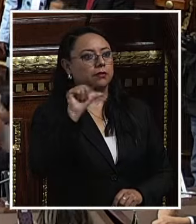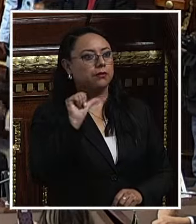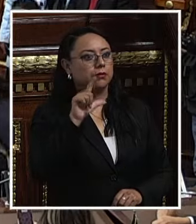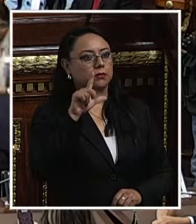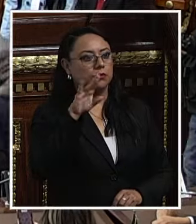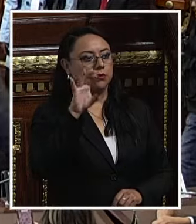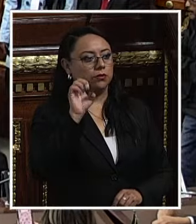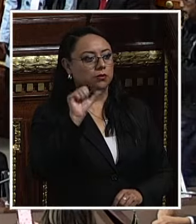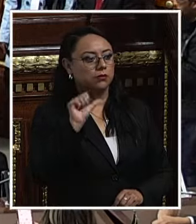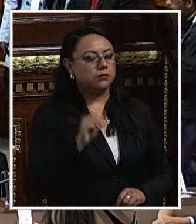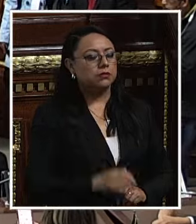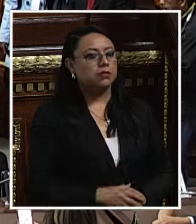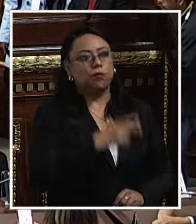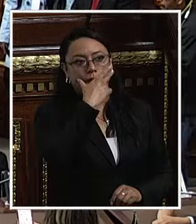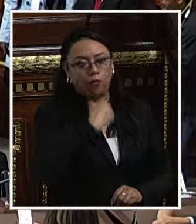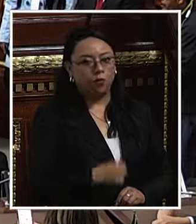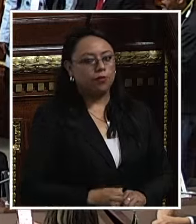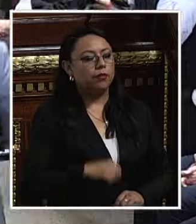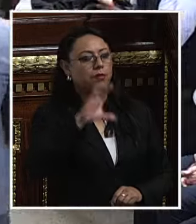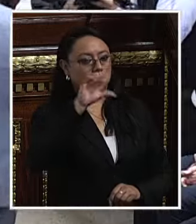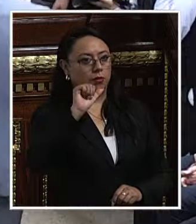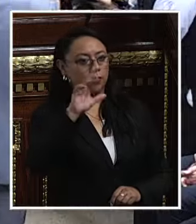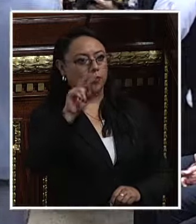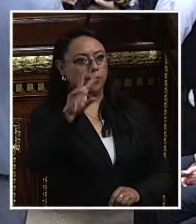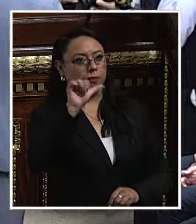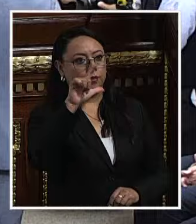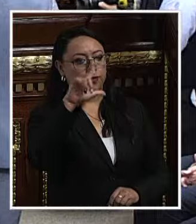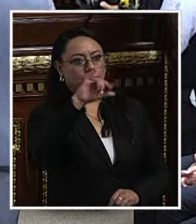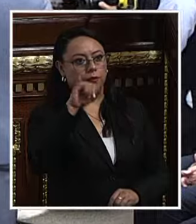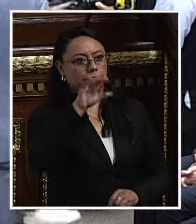Carvajal González Alejandro.